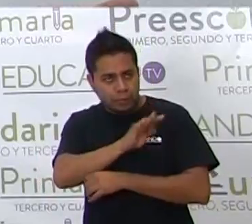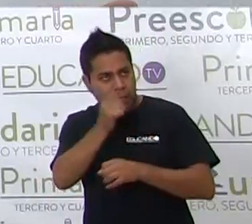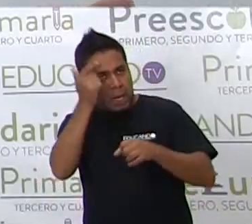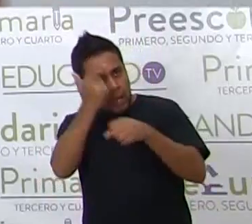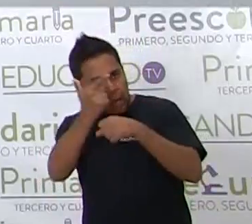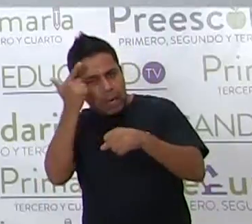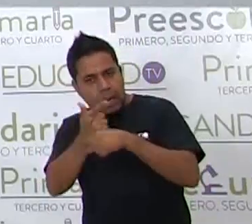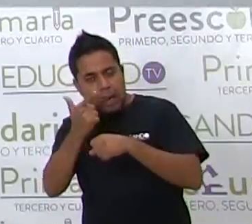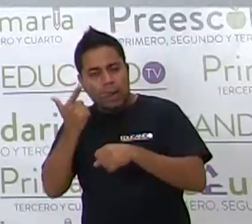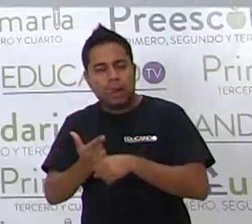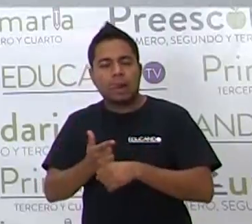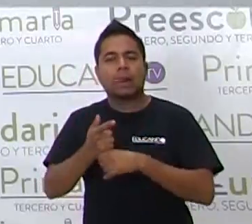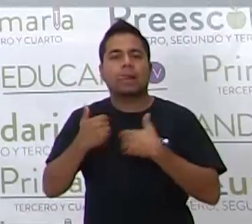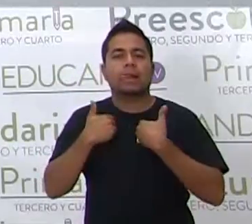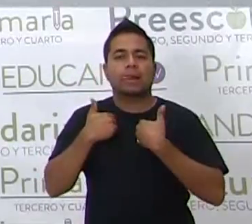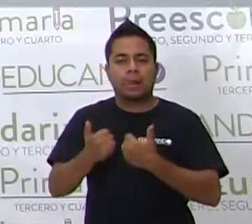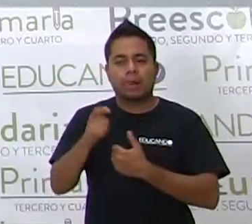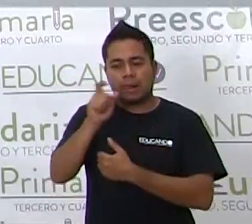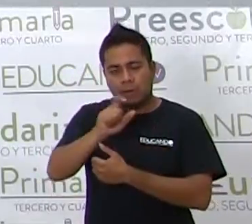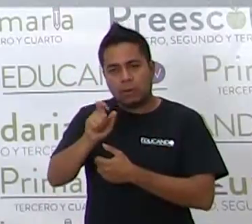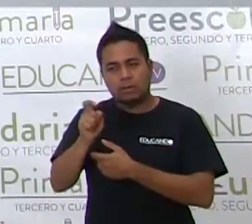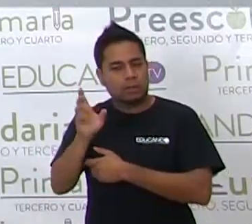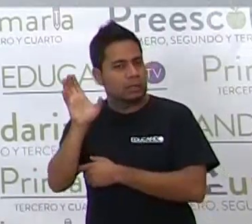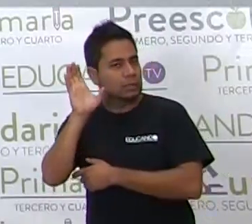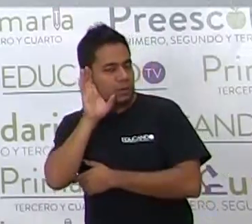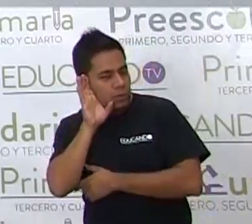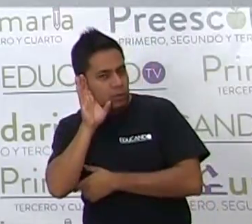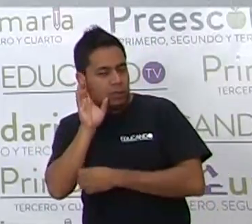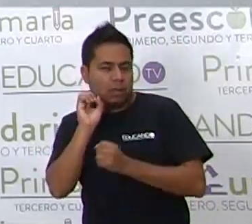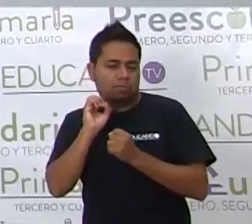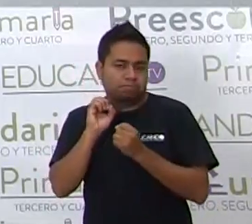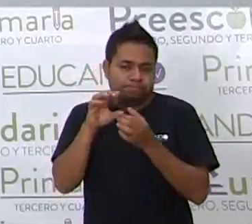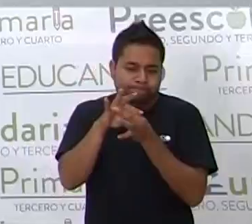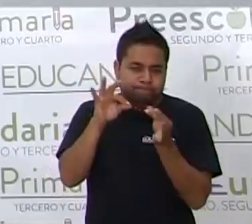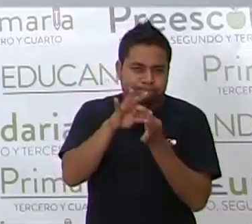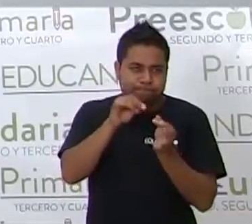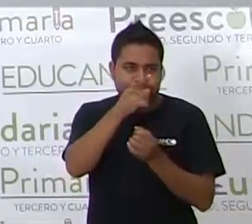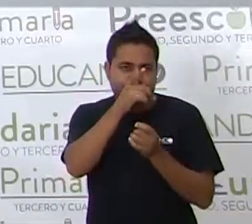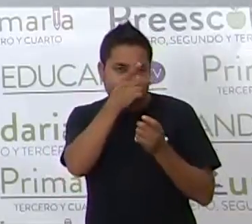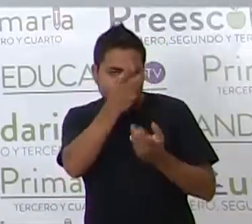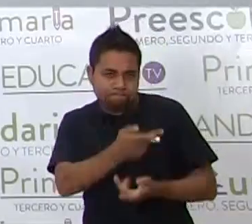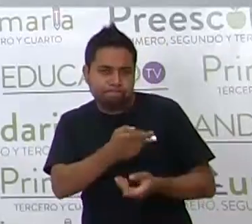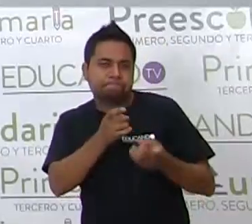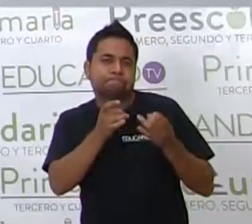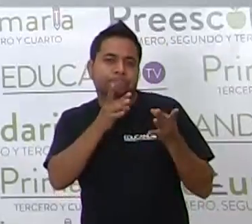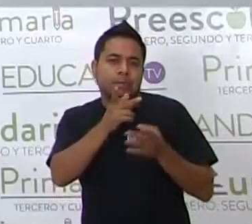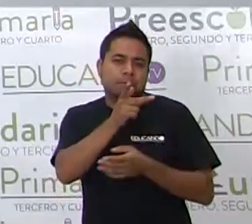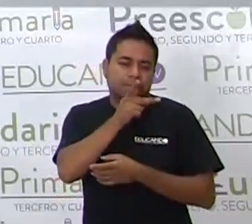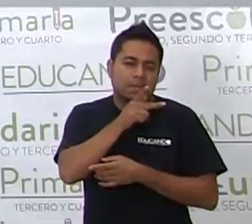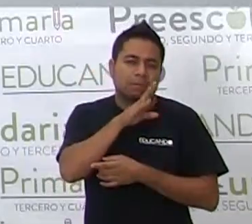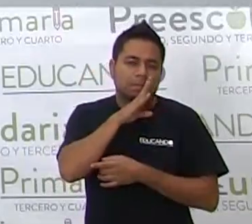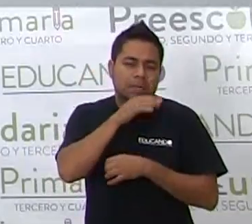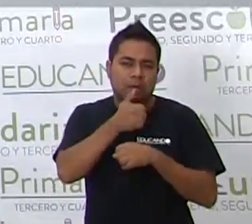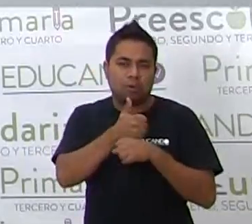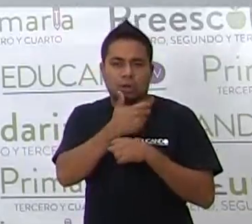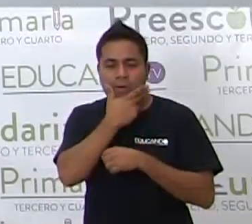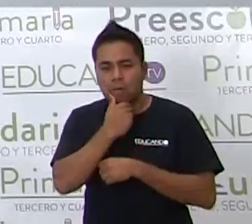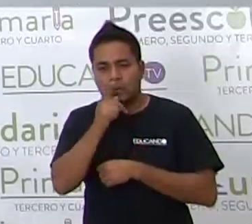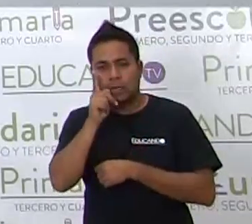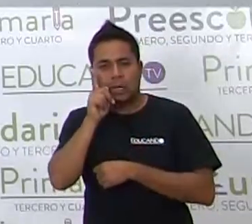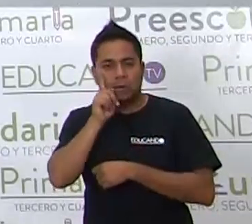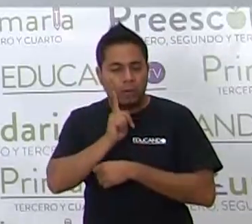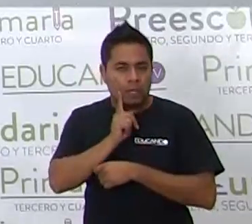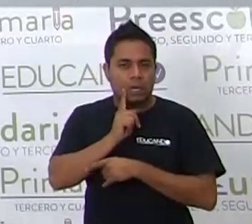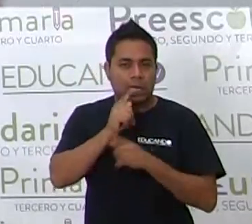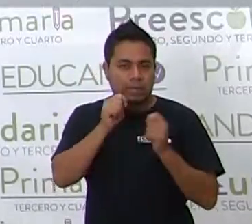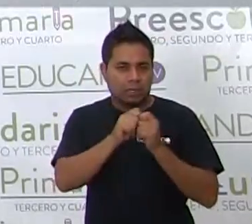las leyendas al momento de escucharlas cuando nos las esté contando papá, mamá, abuelo, abuela, tío o